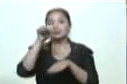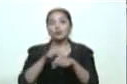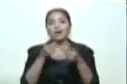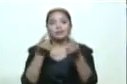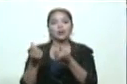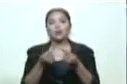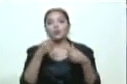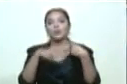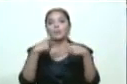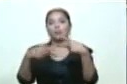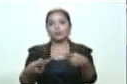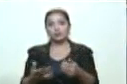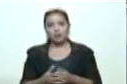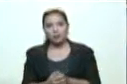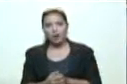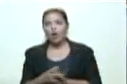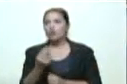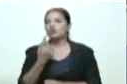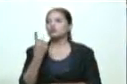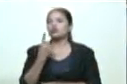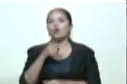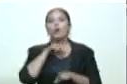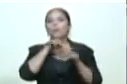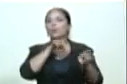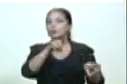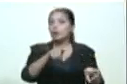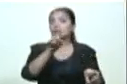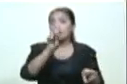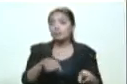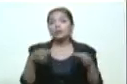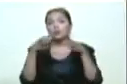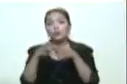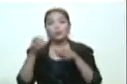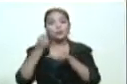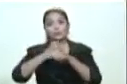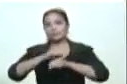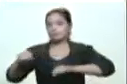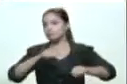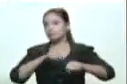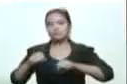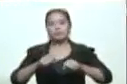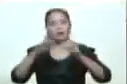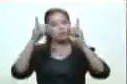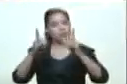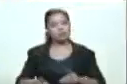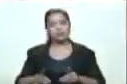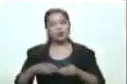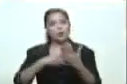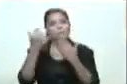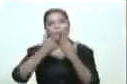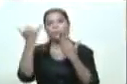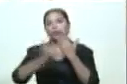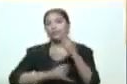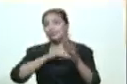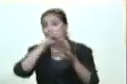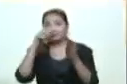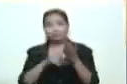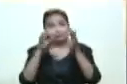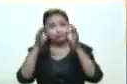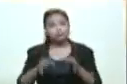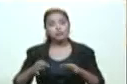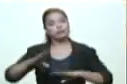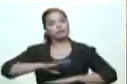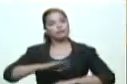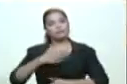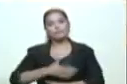Economía Productiva, no solo como un cuerpo consultivo, sino como un cuerpo de acción y de decisiones y de proyectos concretos para el